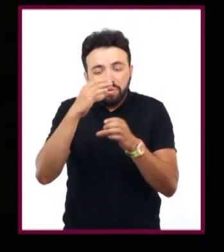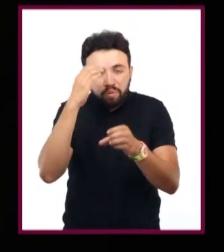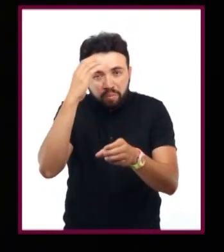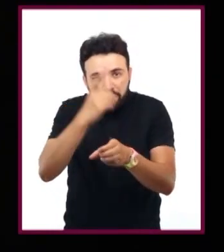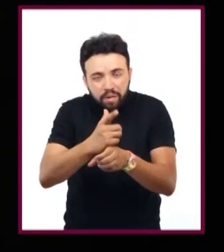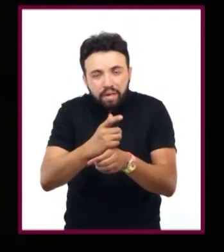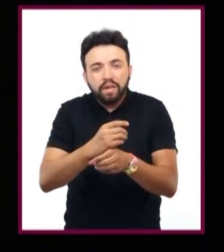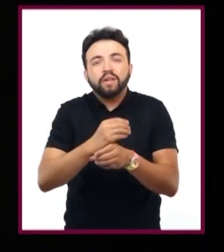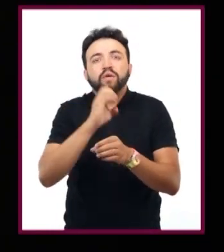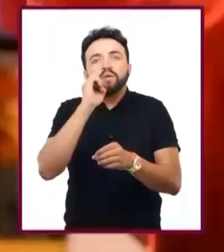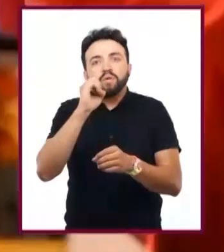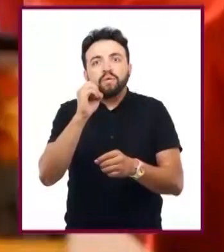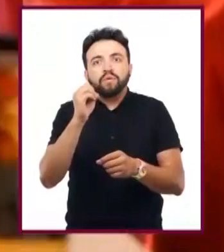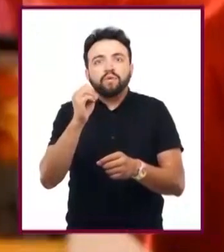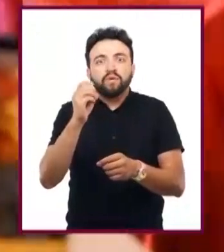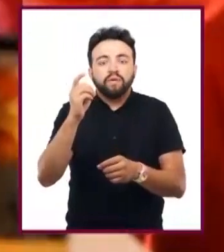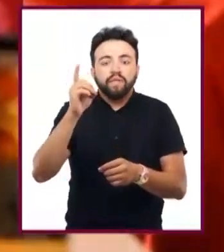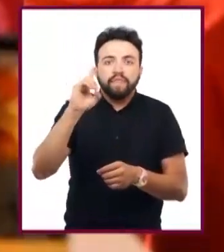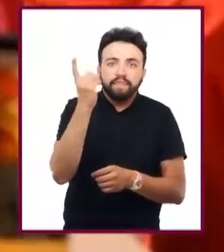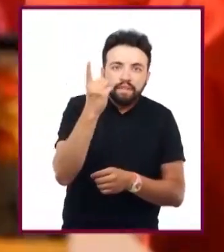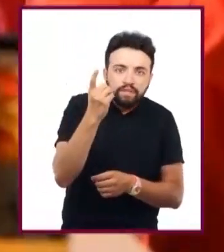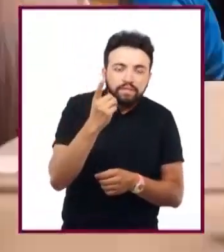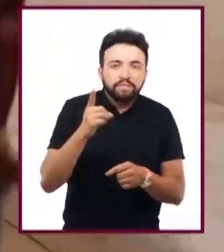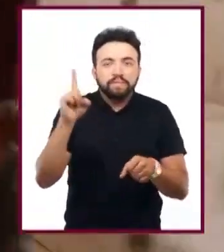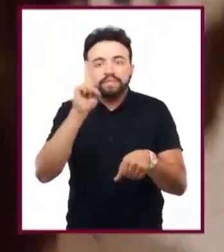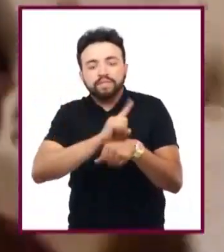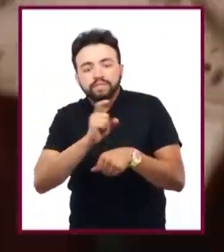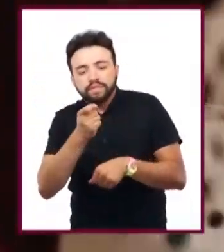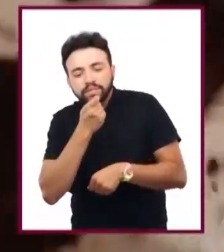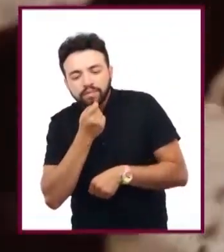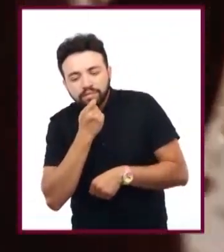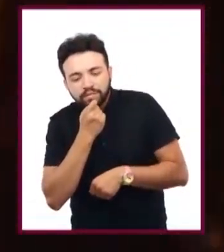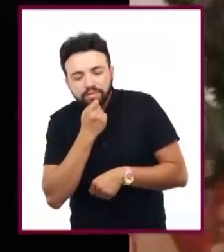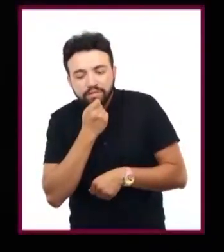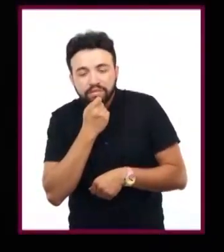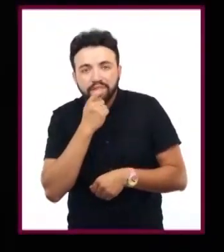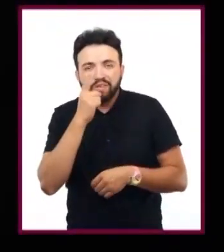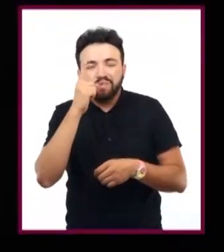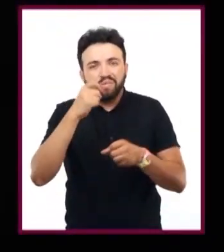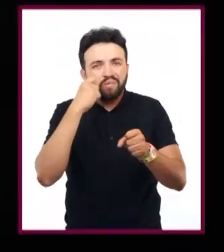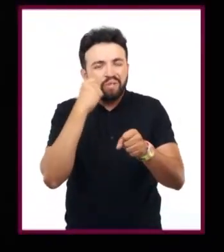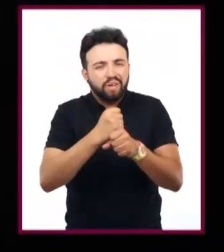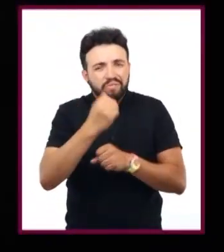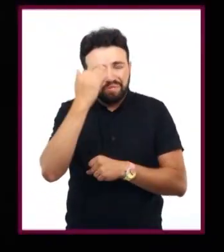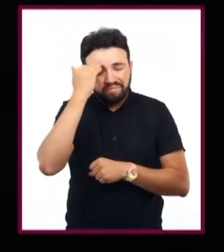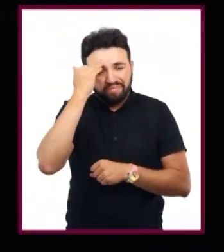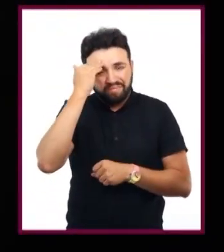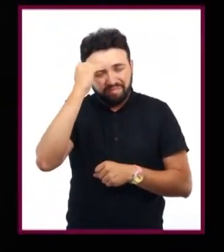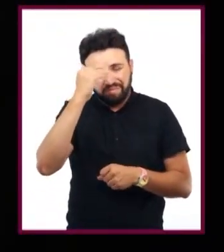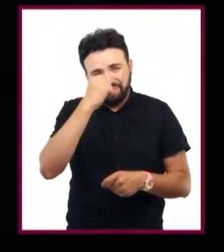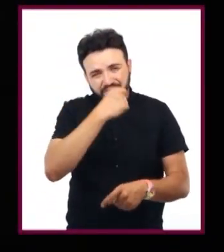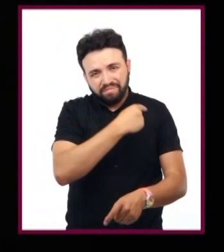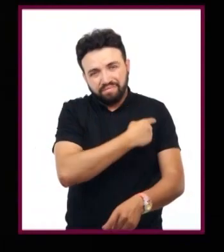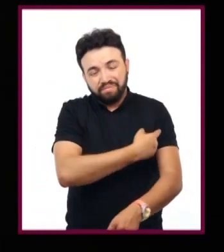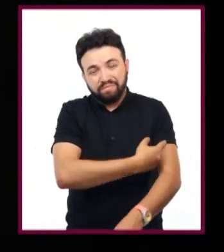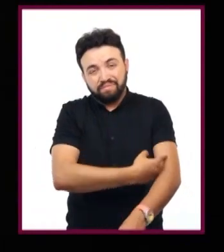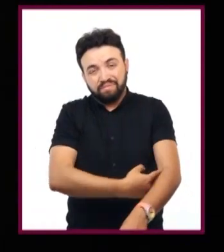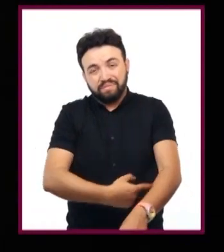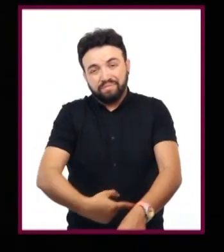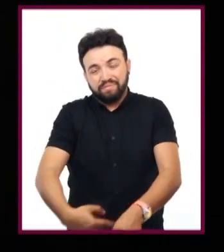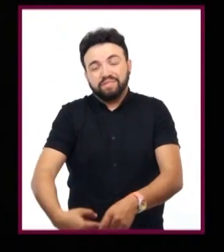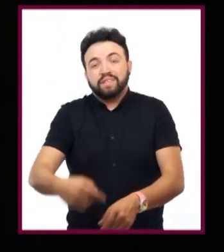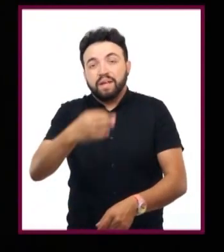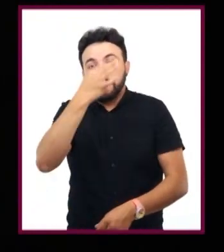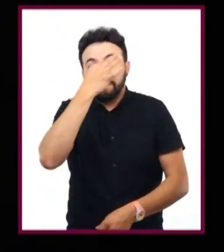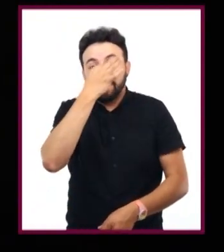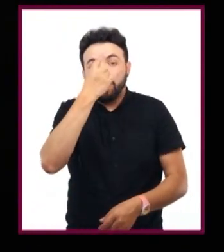mucha ilusión que llegara su cumpleaños, que llegara diciembre, que llegara el día del niño. Uy, el año se